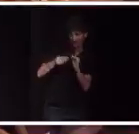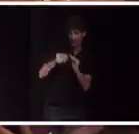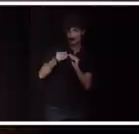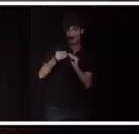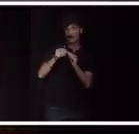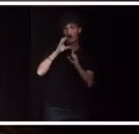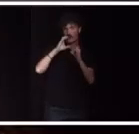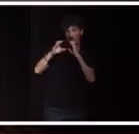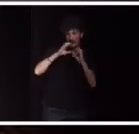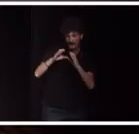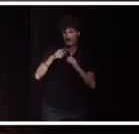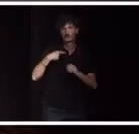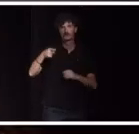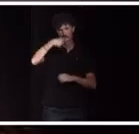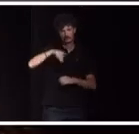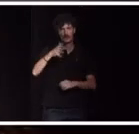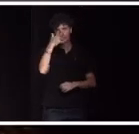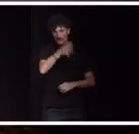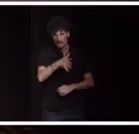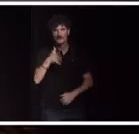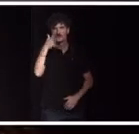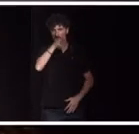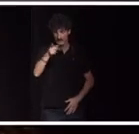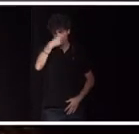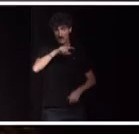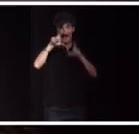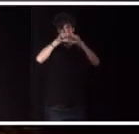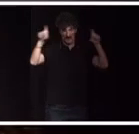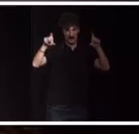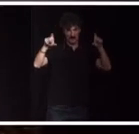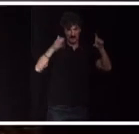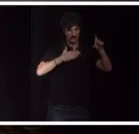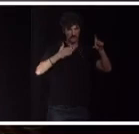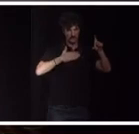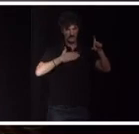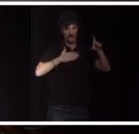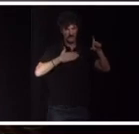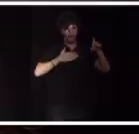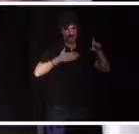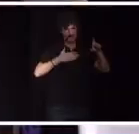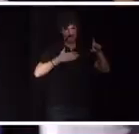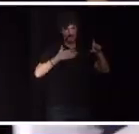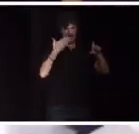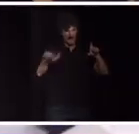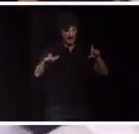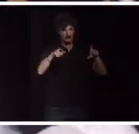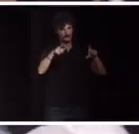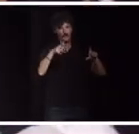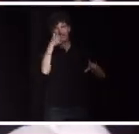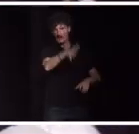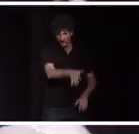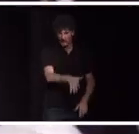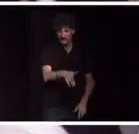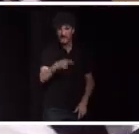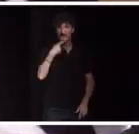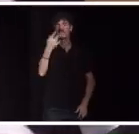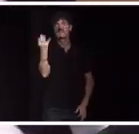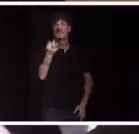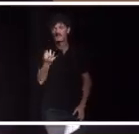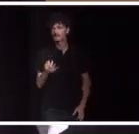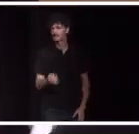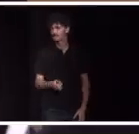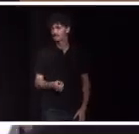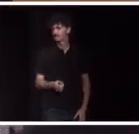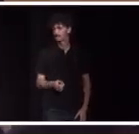mercenarios, seguimos denunciando a los empresarios despiadados. Y esto quiere decir